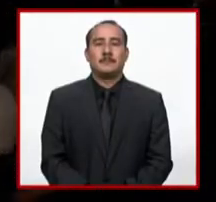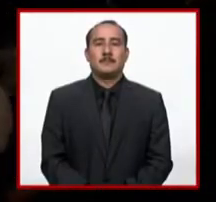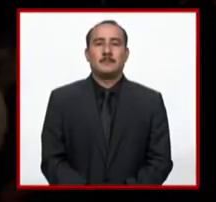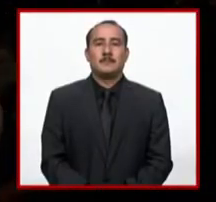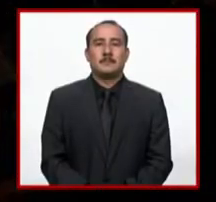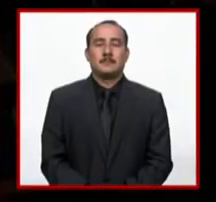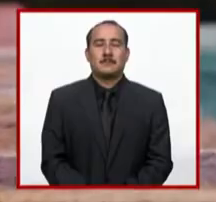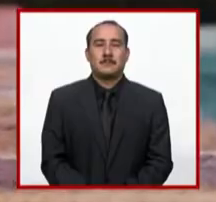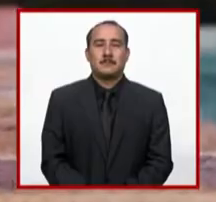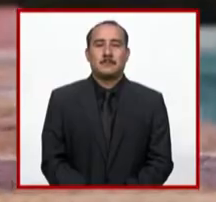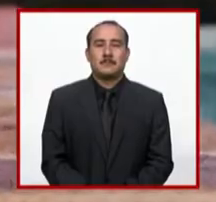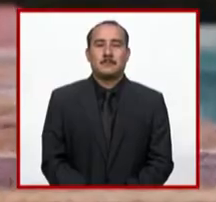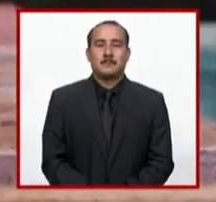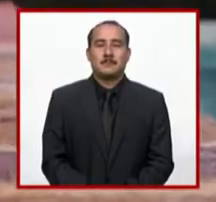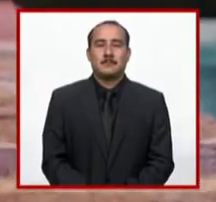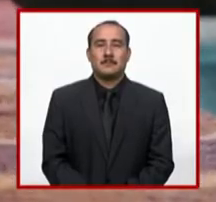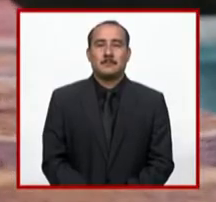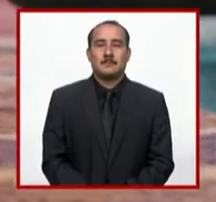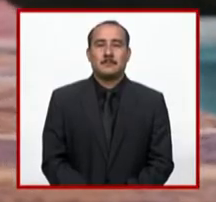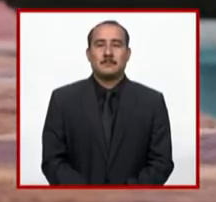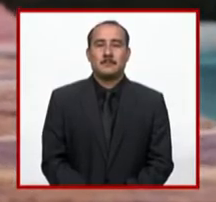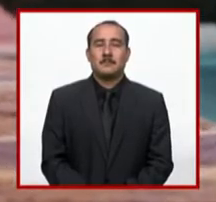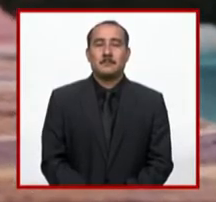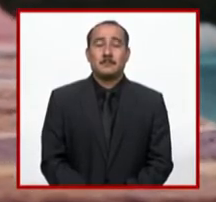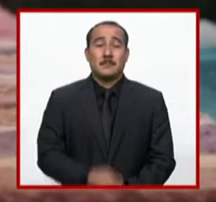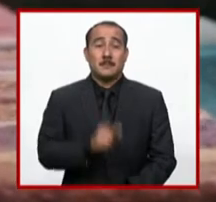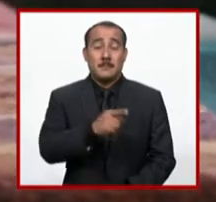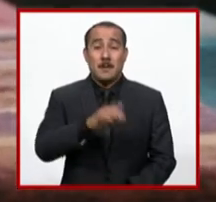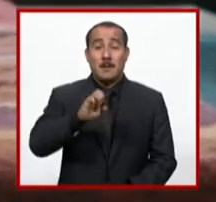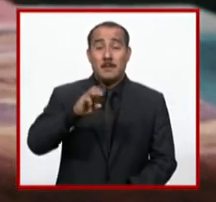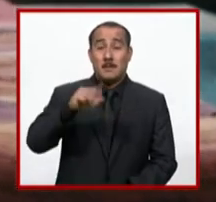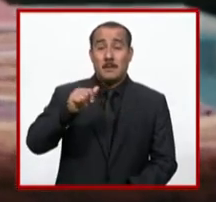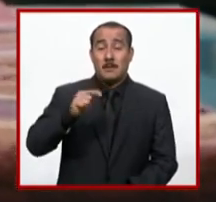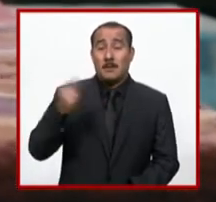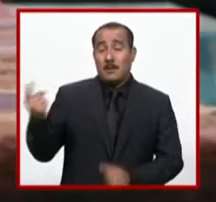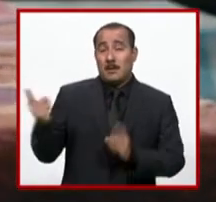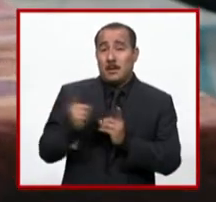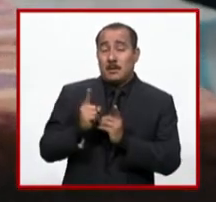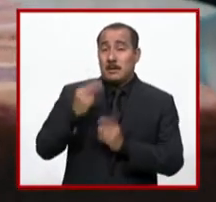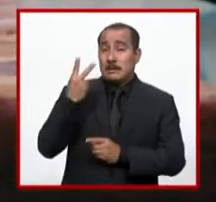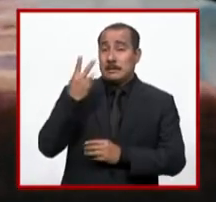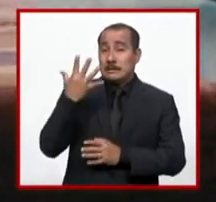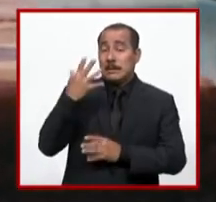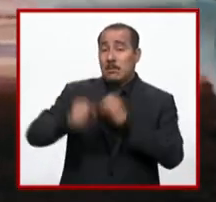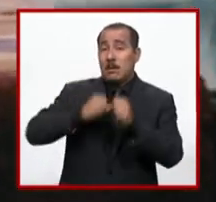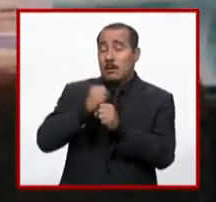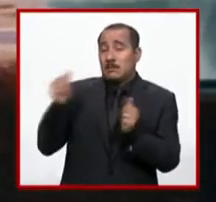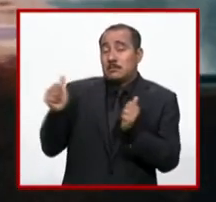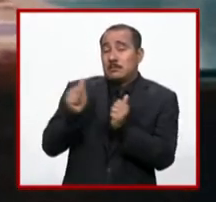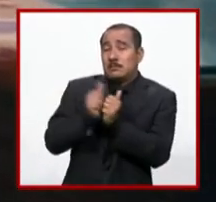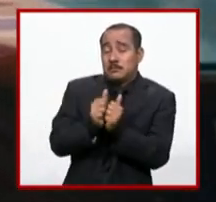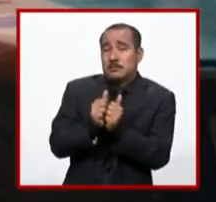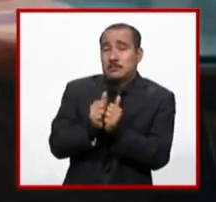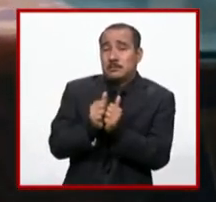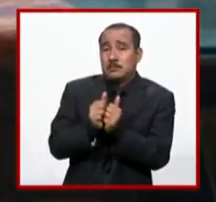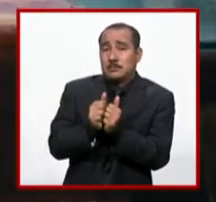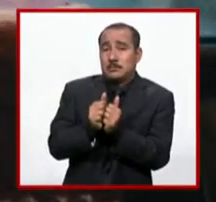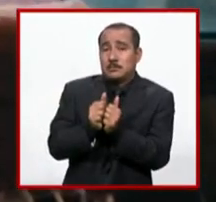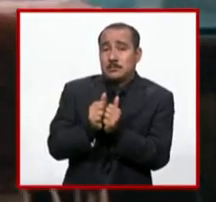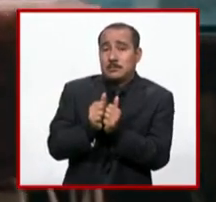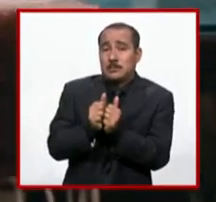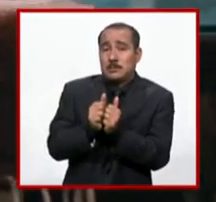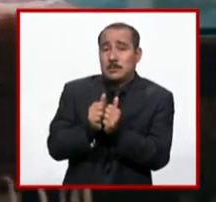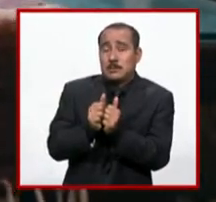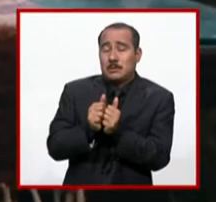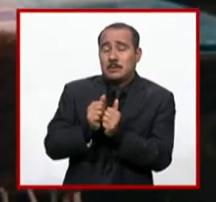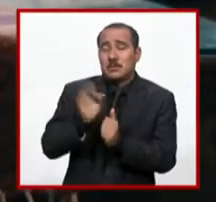Mi nombre es Rosa y él es Emilio, mi pareja desde hace 5 años. Que me hubiesen gustado